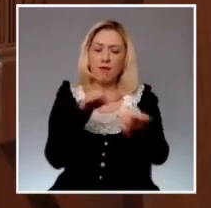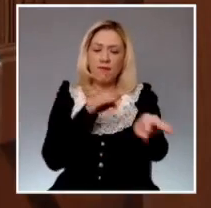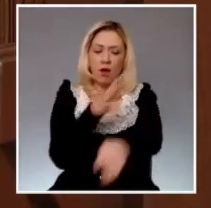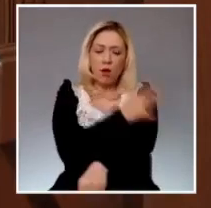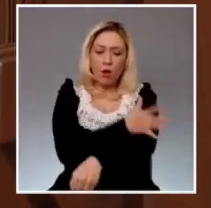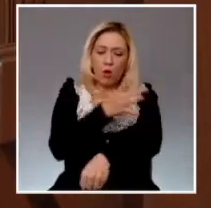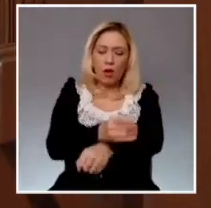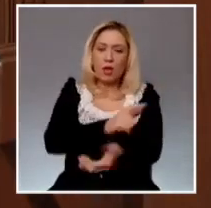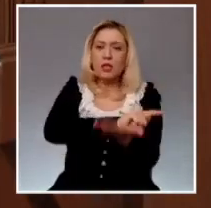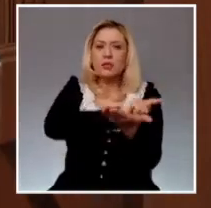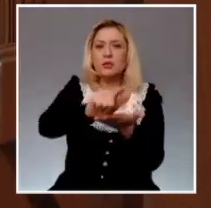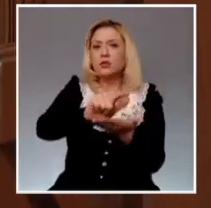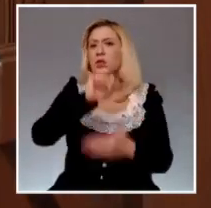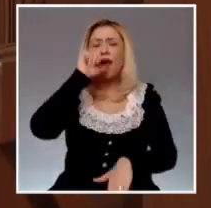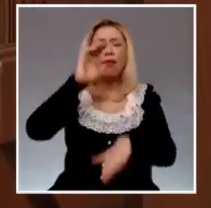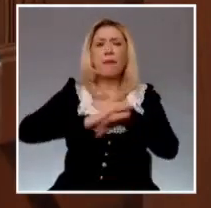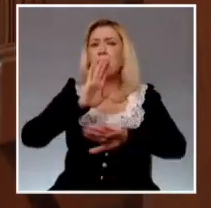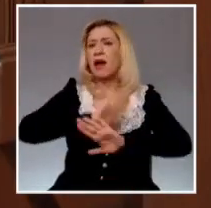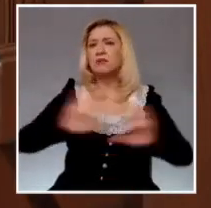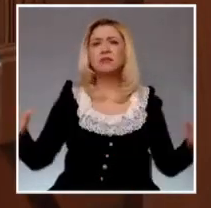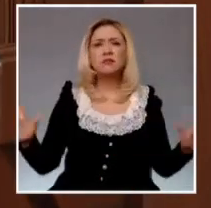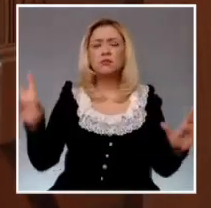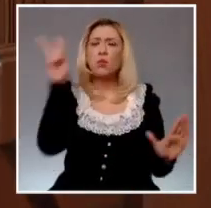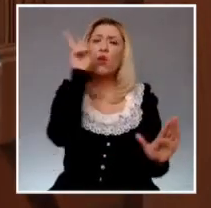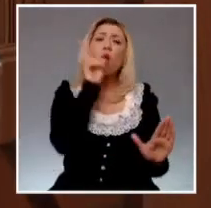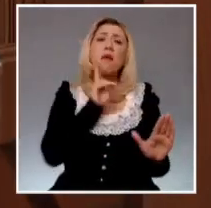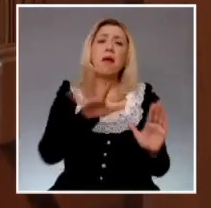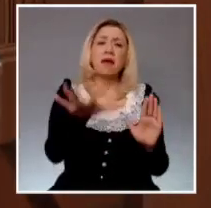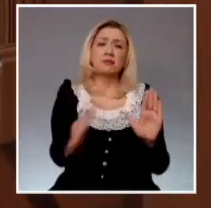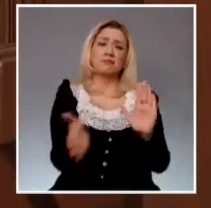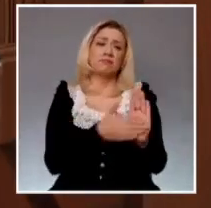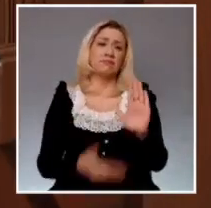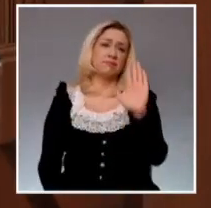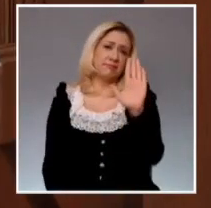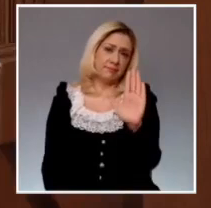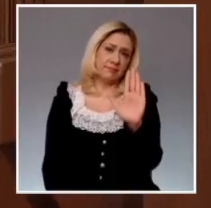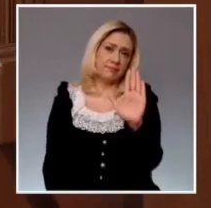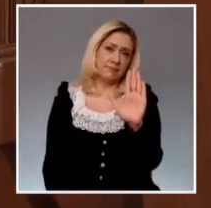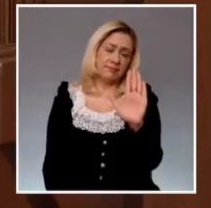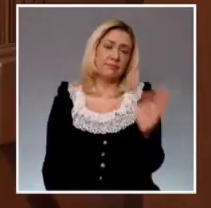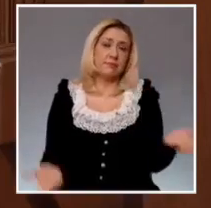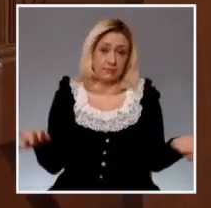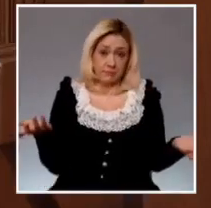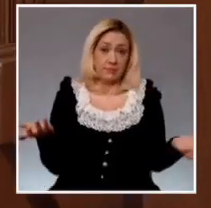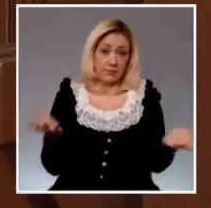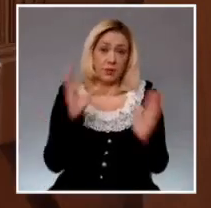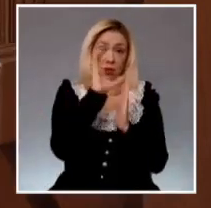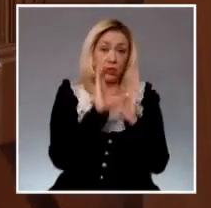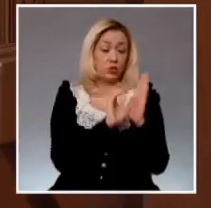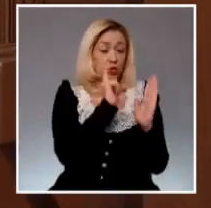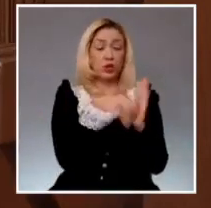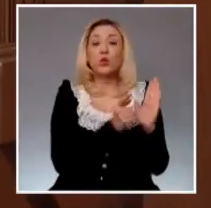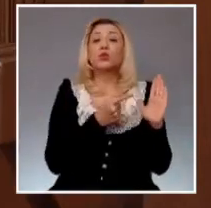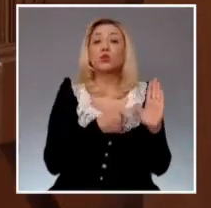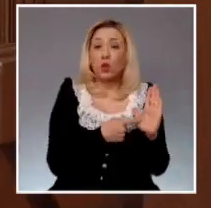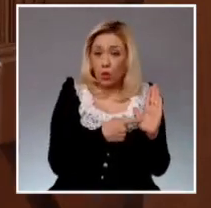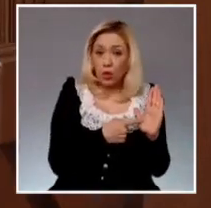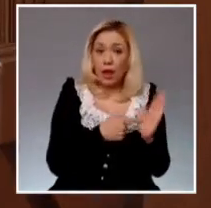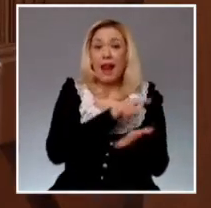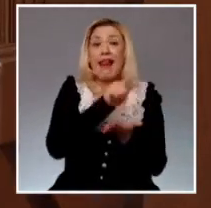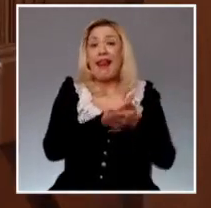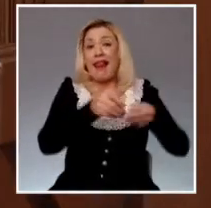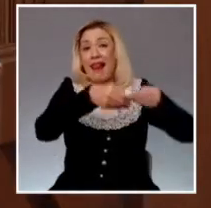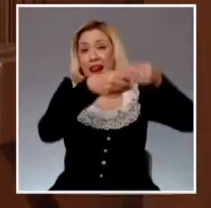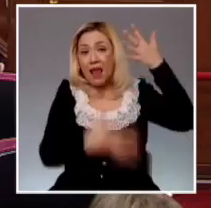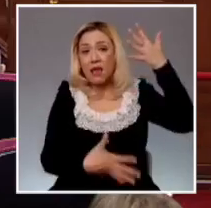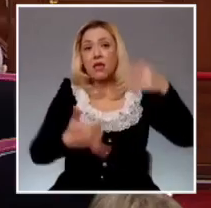más. Las pruebas sobran. Precisamente como la Constitución, las leyes y la nación nos